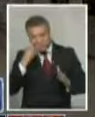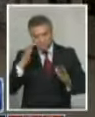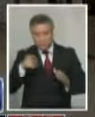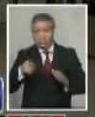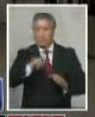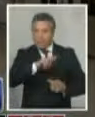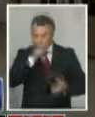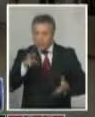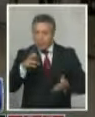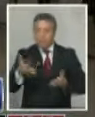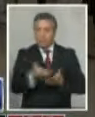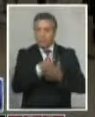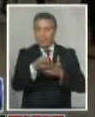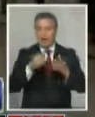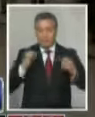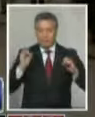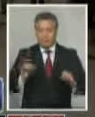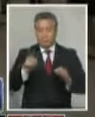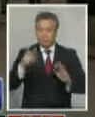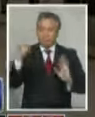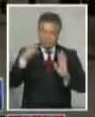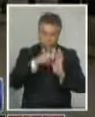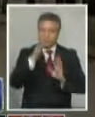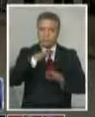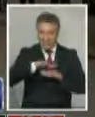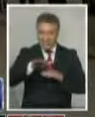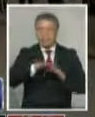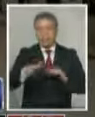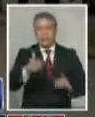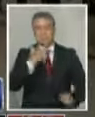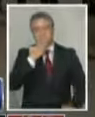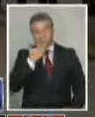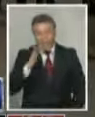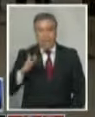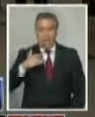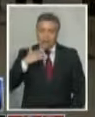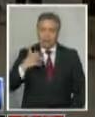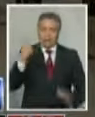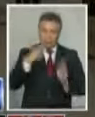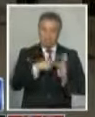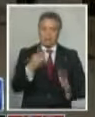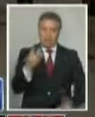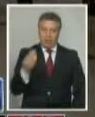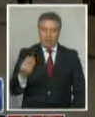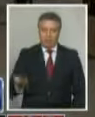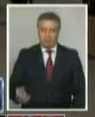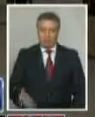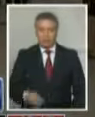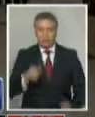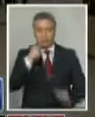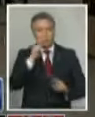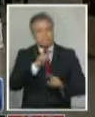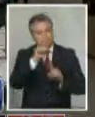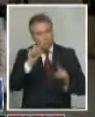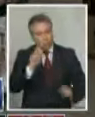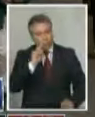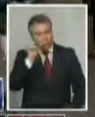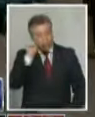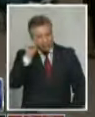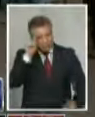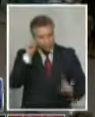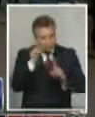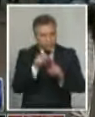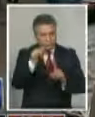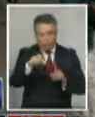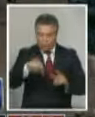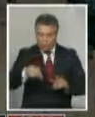ese dinamismo de forma tal de tener un 2015 mejor ciertamente que este 2014. Pero la pregunta específica, lo que queda de aquí